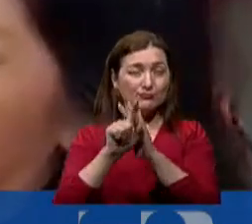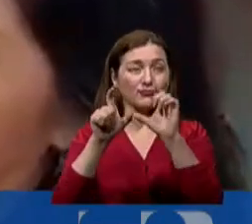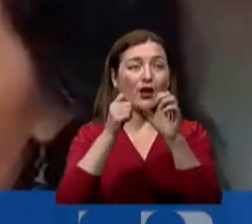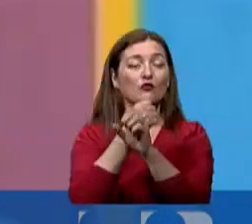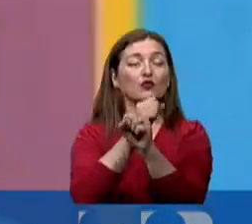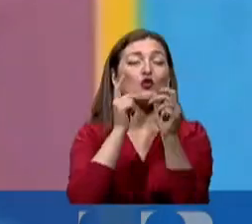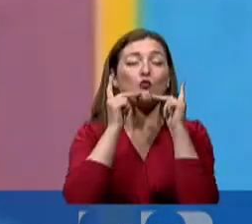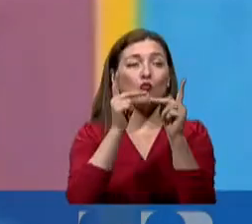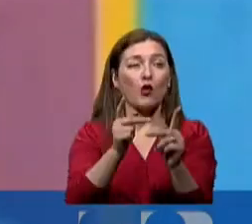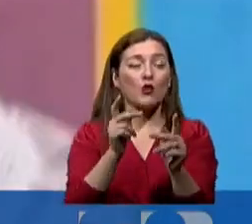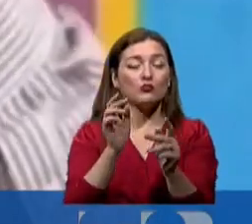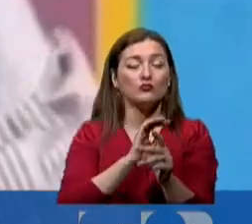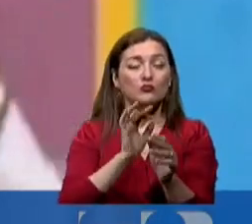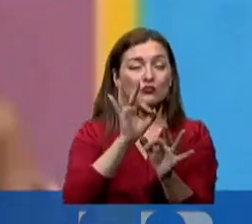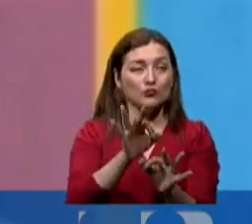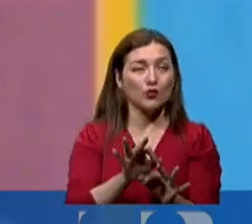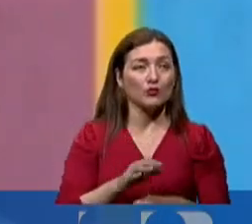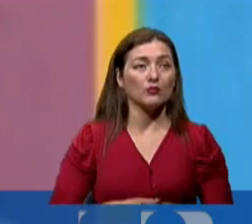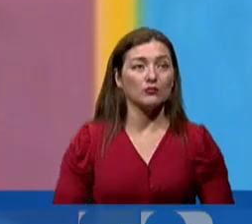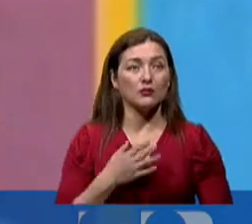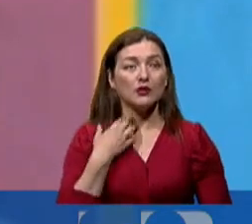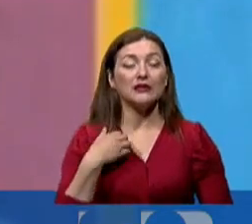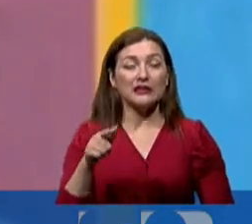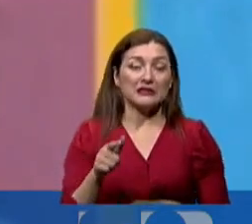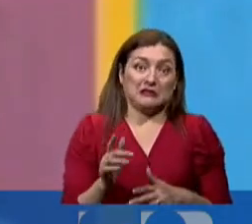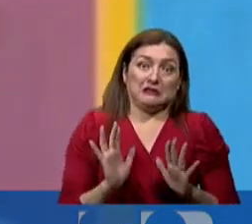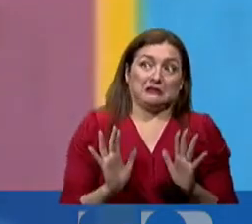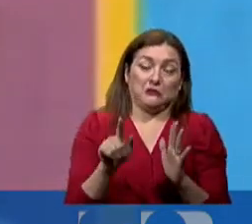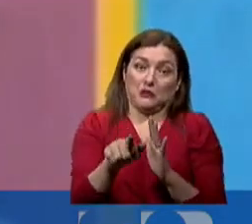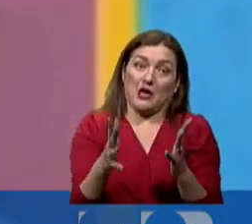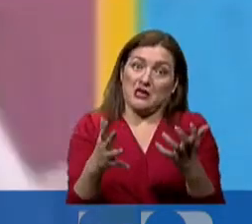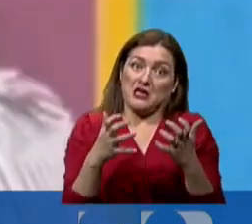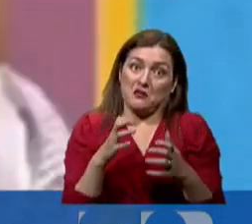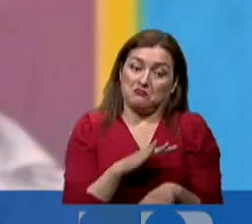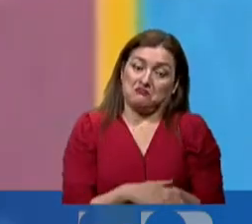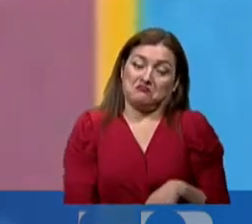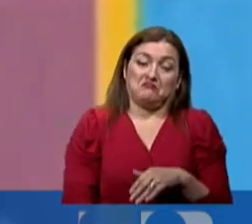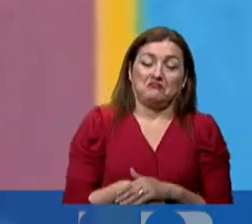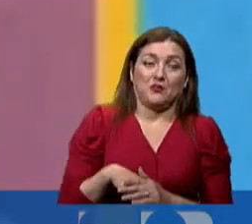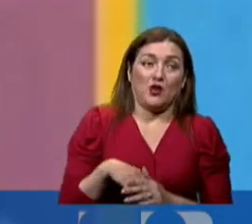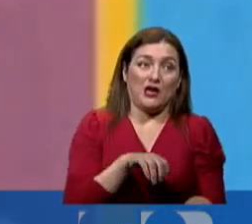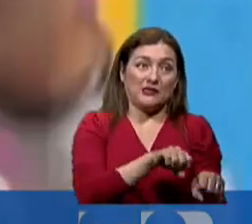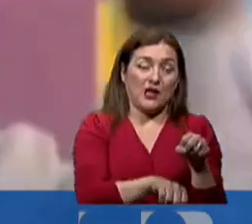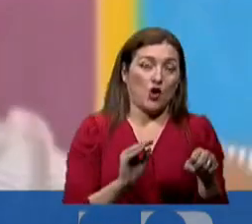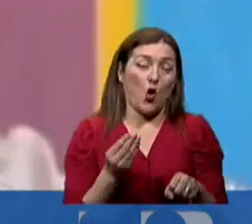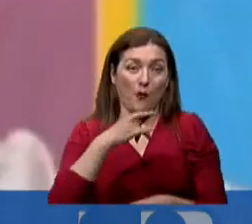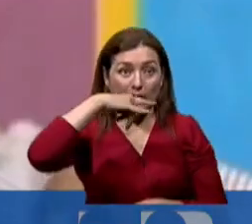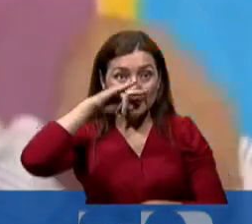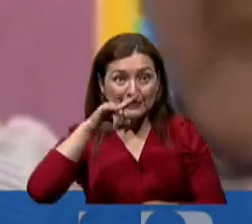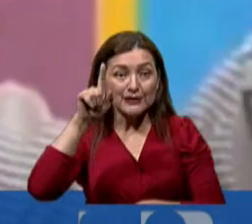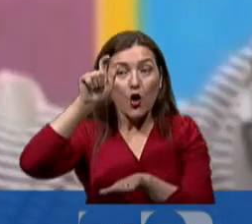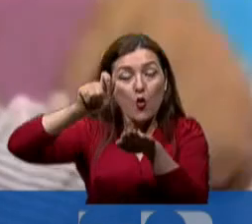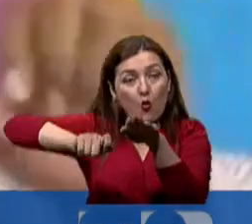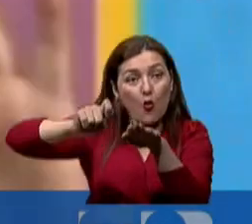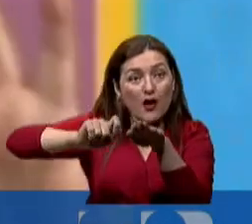defensor del pueblo. Señores, y hoy si quieren lavarse las manos del daño que le hicieron a los jóvenes y a los niños cuando la